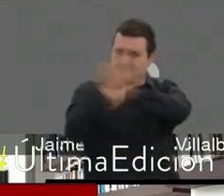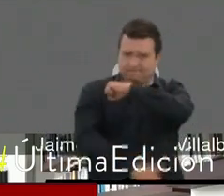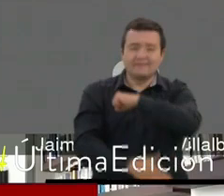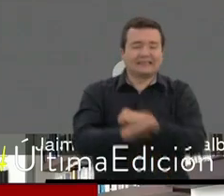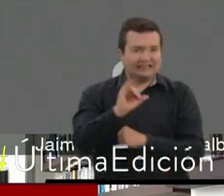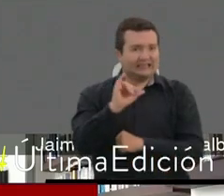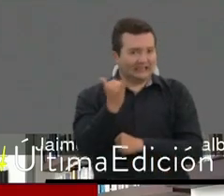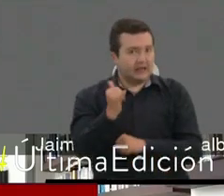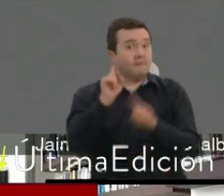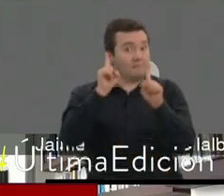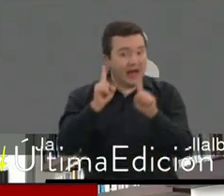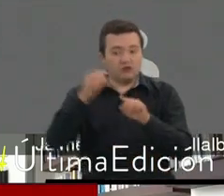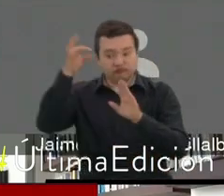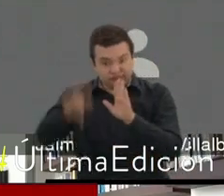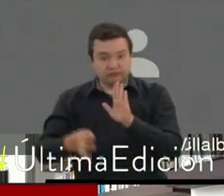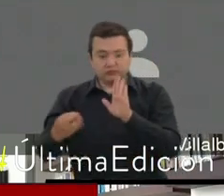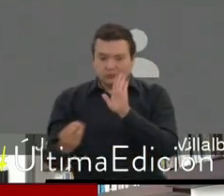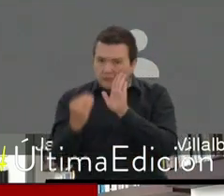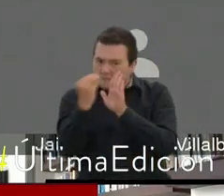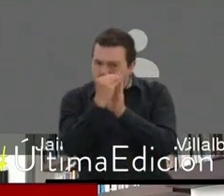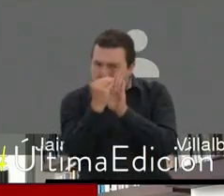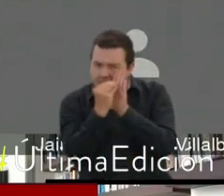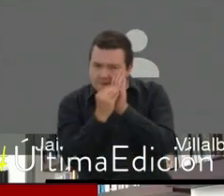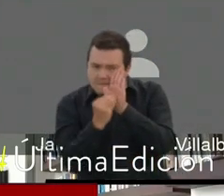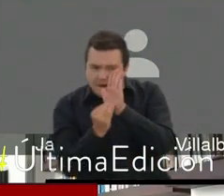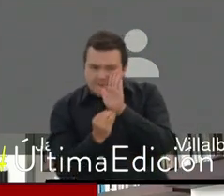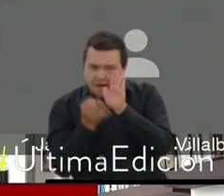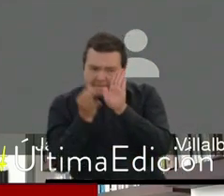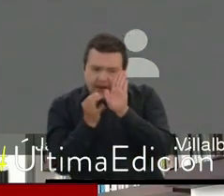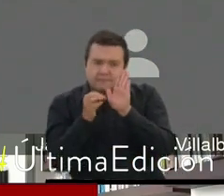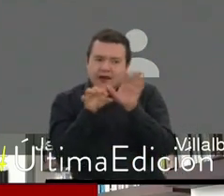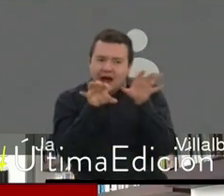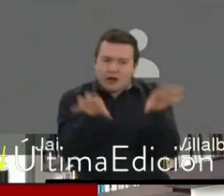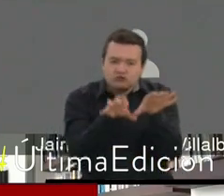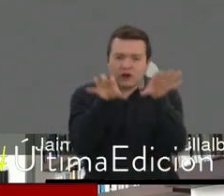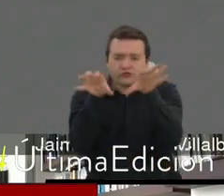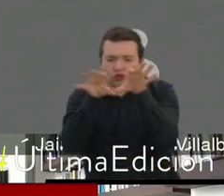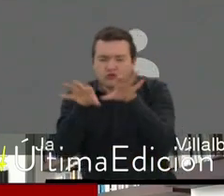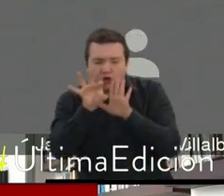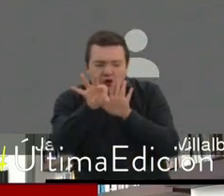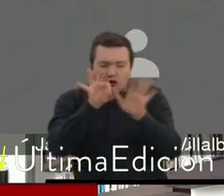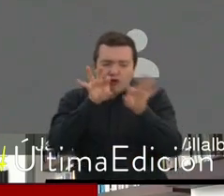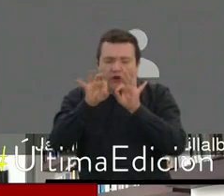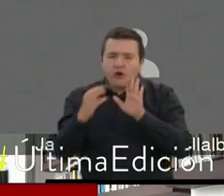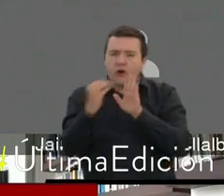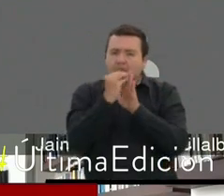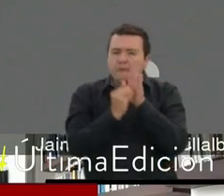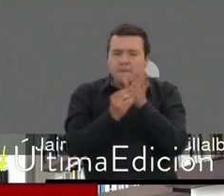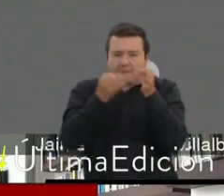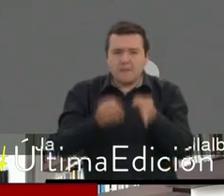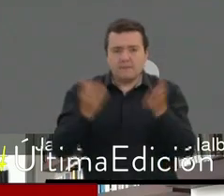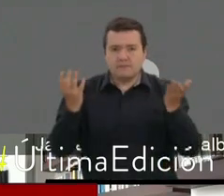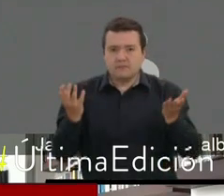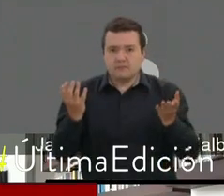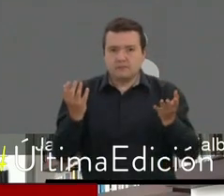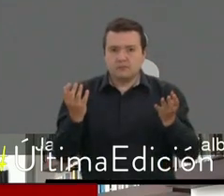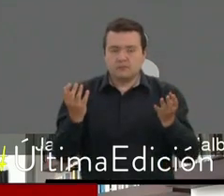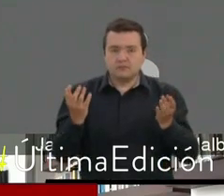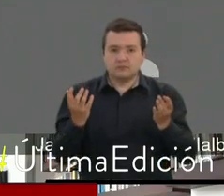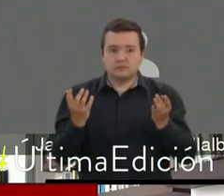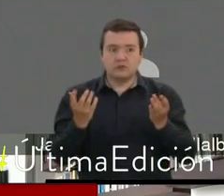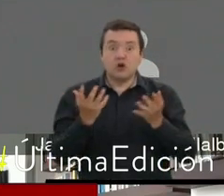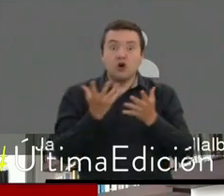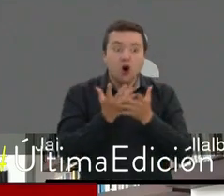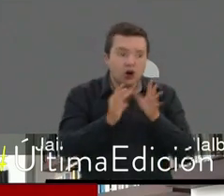los hechos jurídicamente relevantes, y menos de una manera organizada